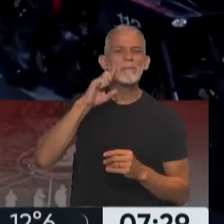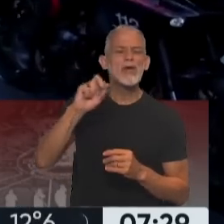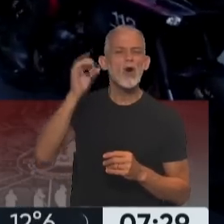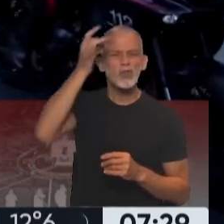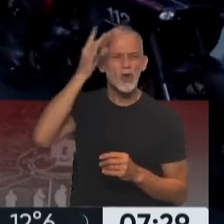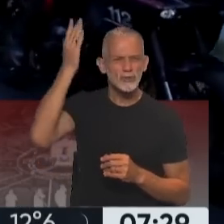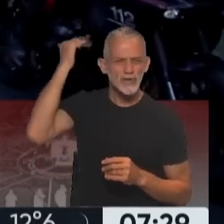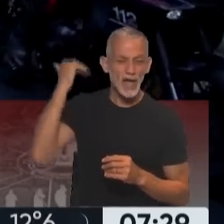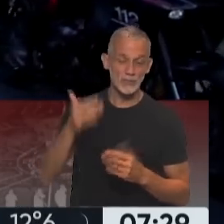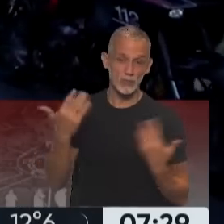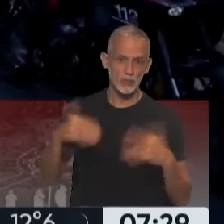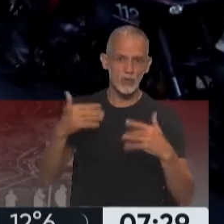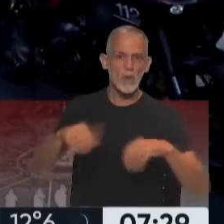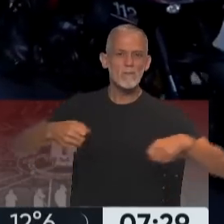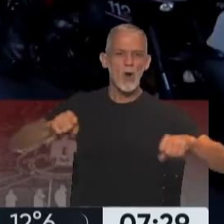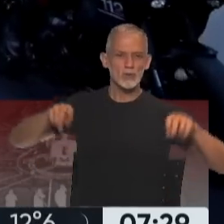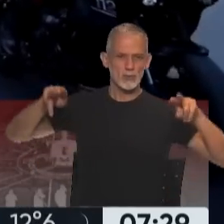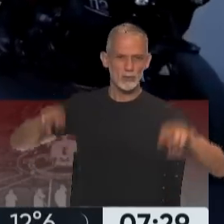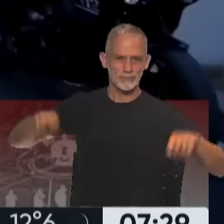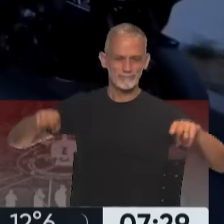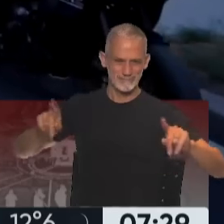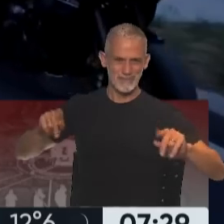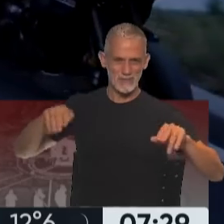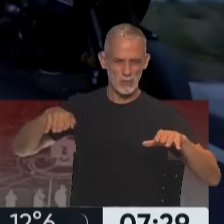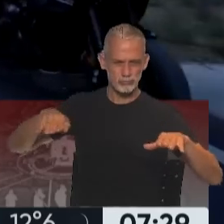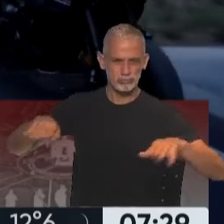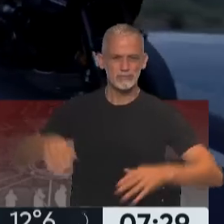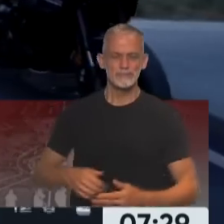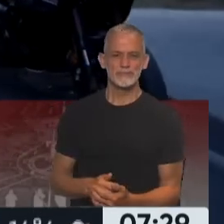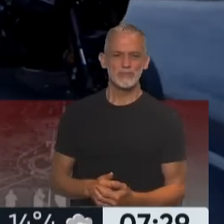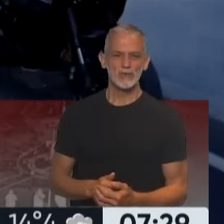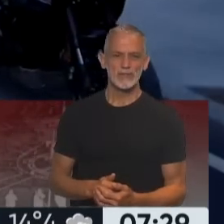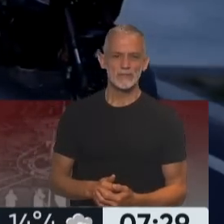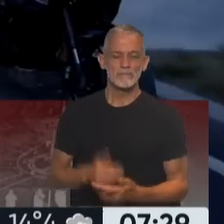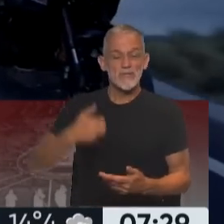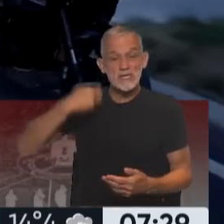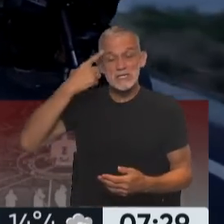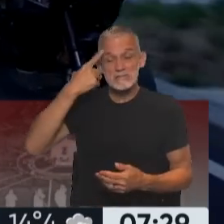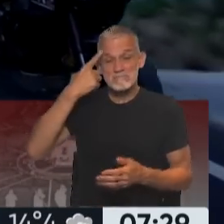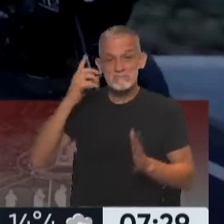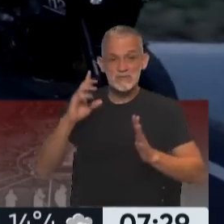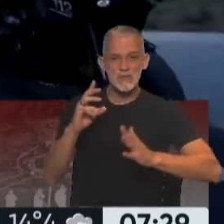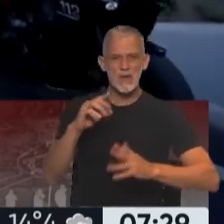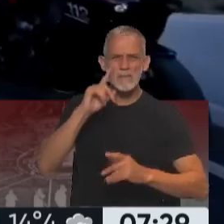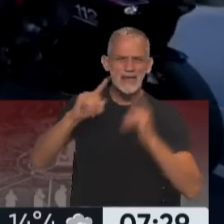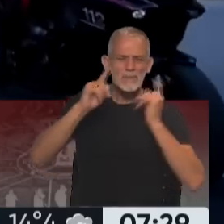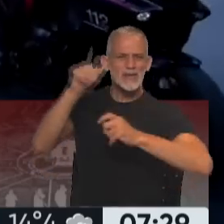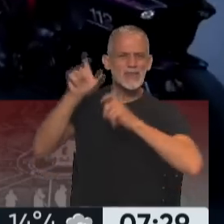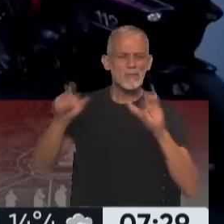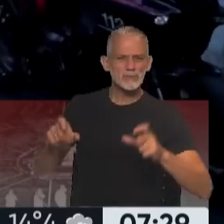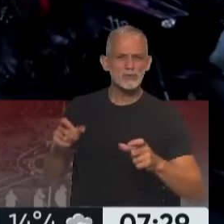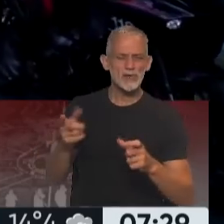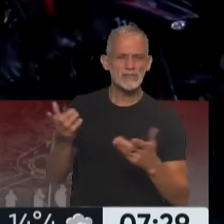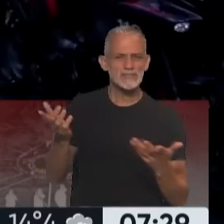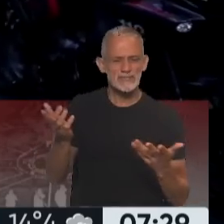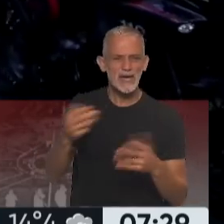mira, claro. Secundado por las motos de la policía, claramente Sí, claro. como Claro, ocurre pero en cada- uno pensaba que tal vez los miles y miles de fieles que estaban